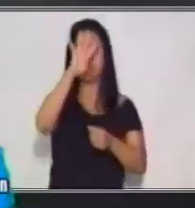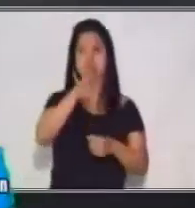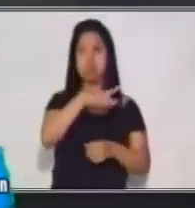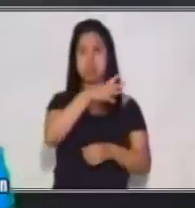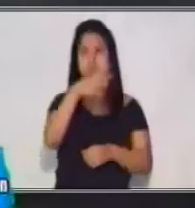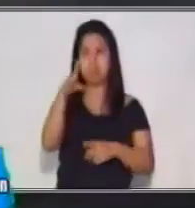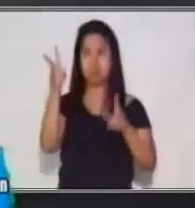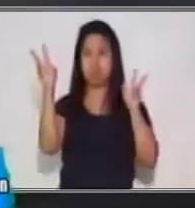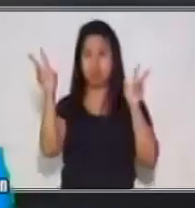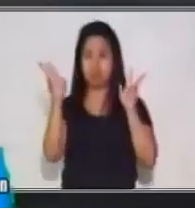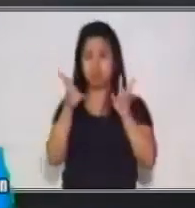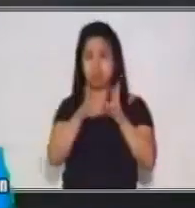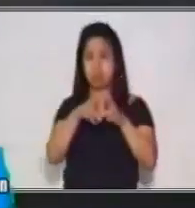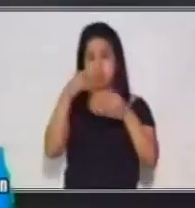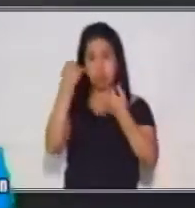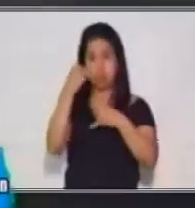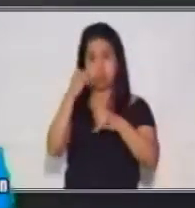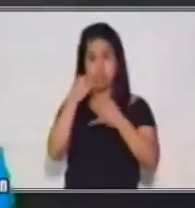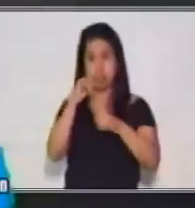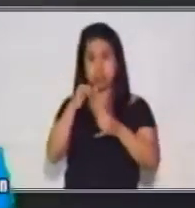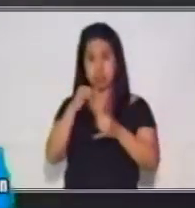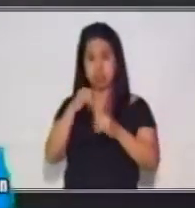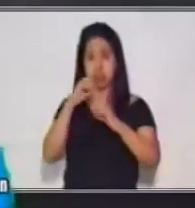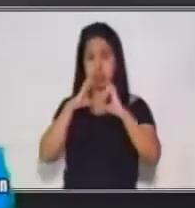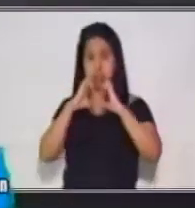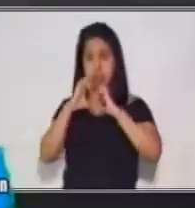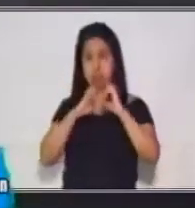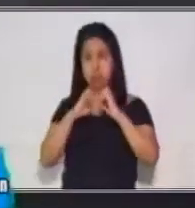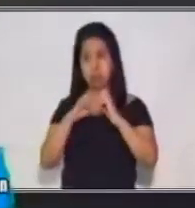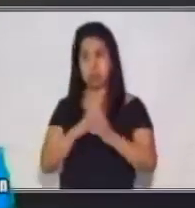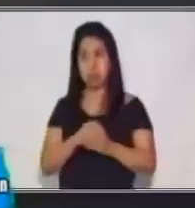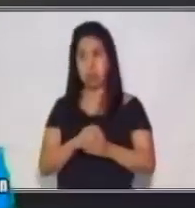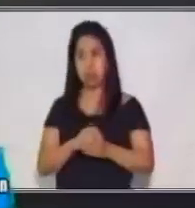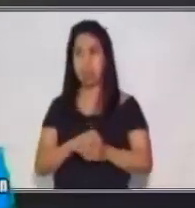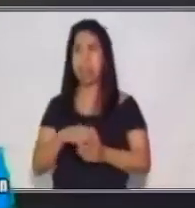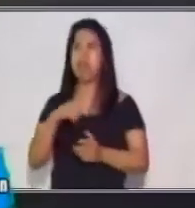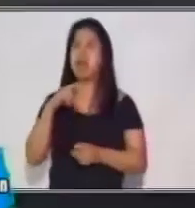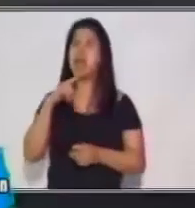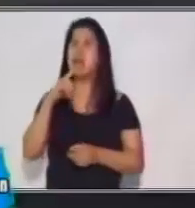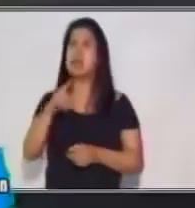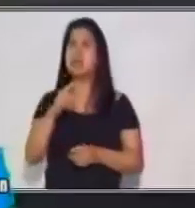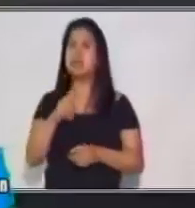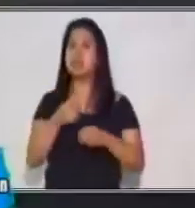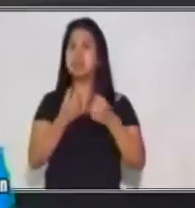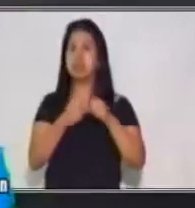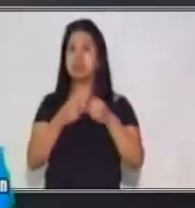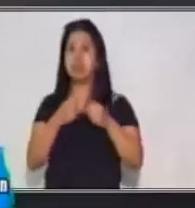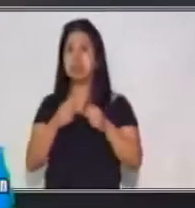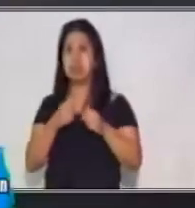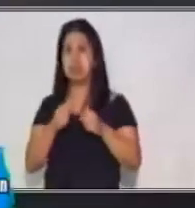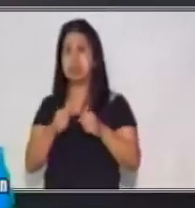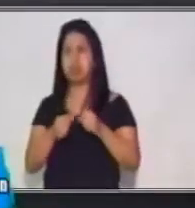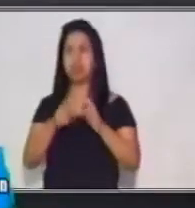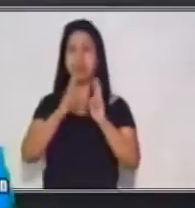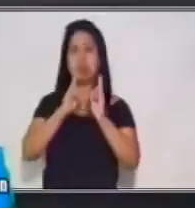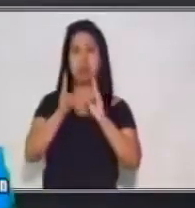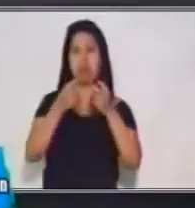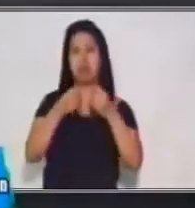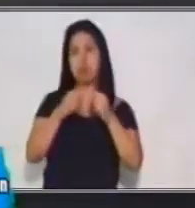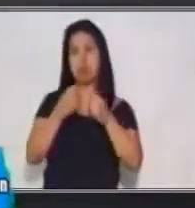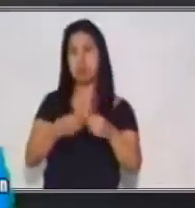que resumía la información de la encuesta. Eso, platicando, nos dimos cuenta que es mucho más